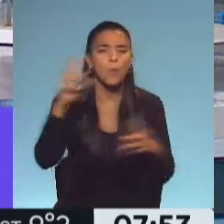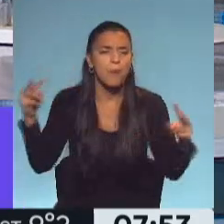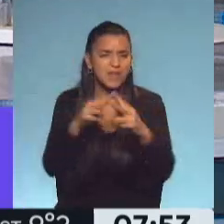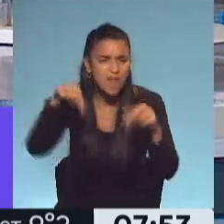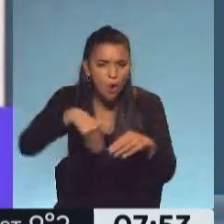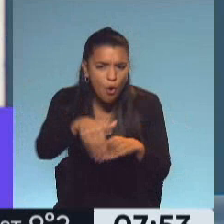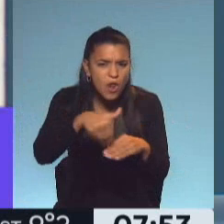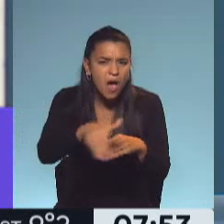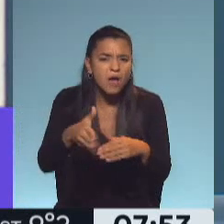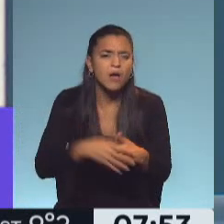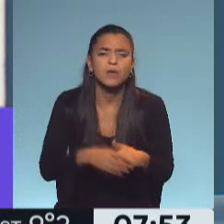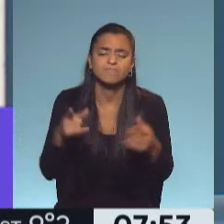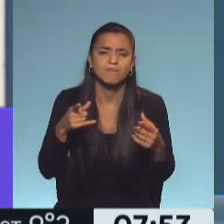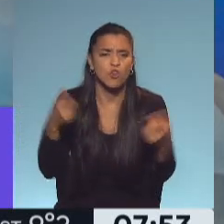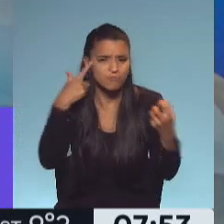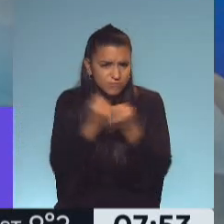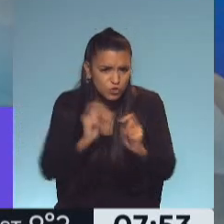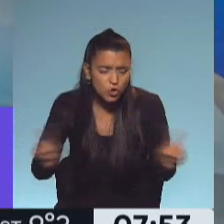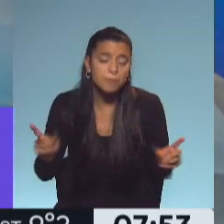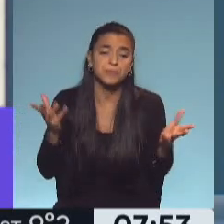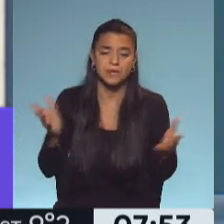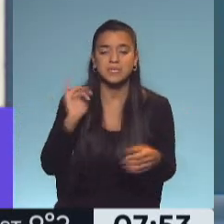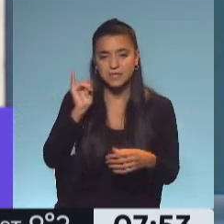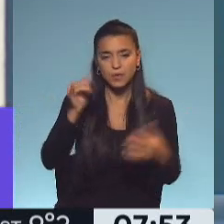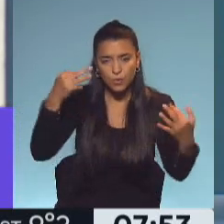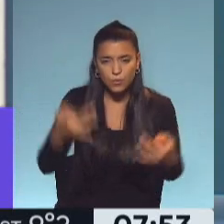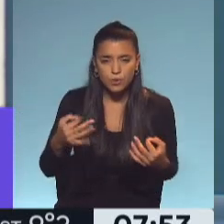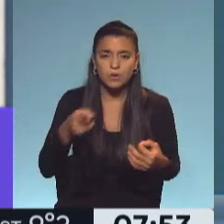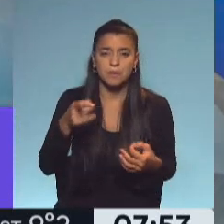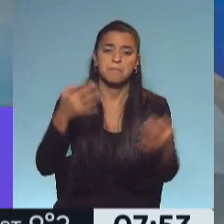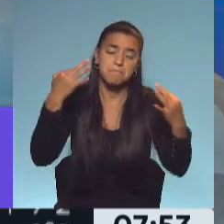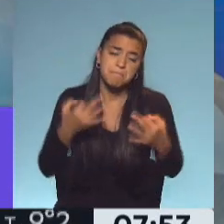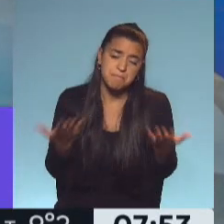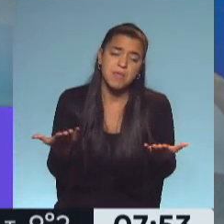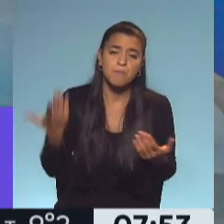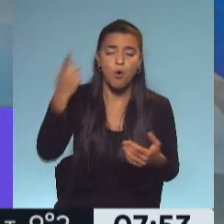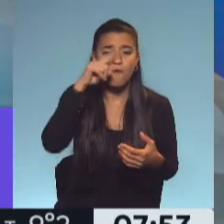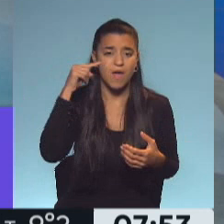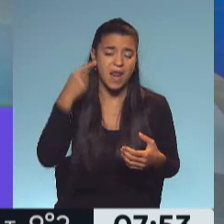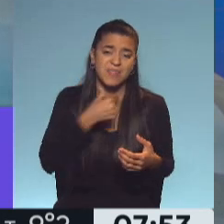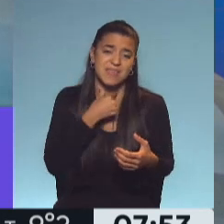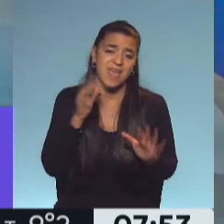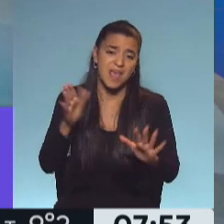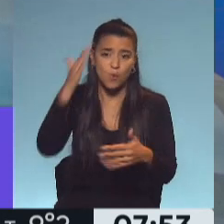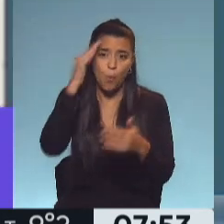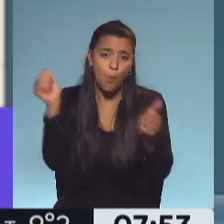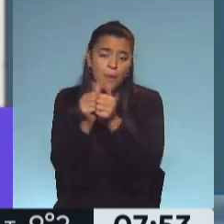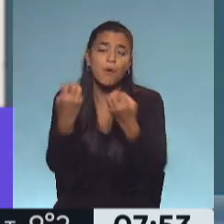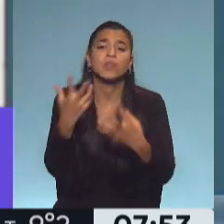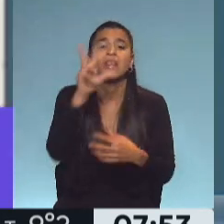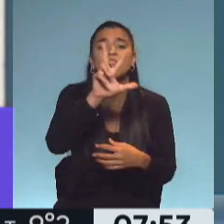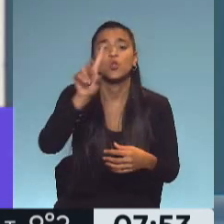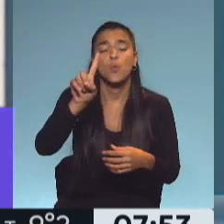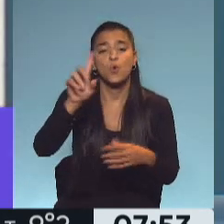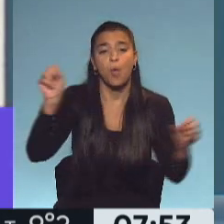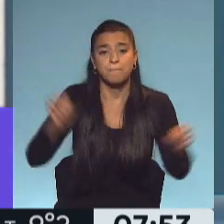horas y no llegó. ¿Qué pasó? Mira, sí, justamente es lo que fue a buscar Alberto Fernández y Guzmán, porque el 31 de mayo